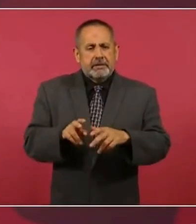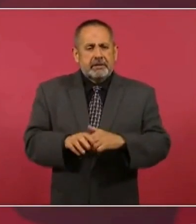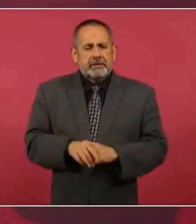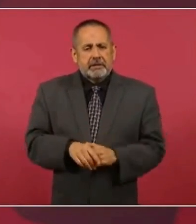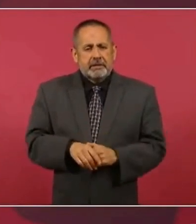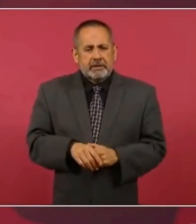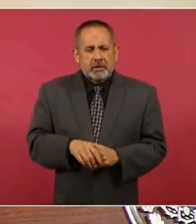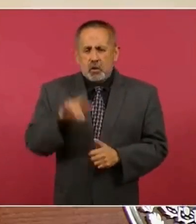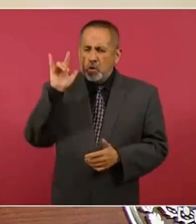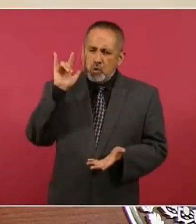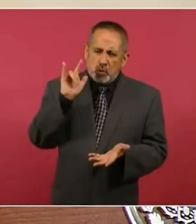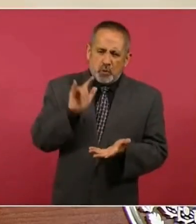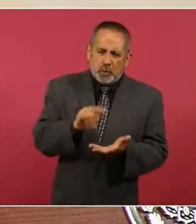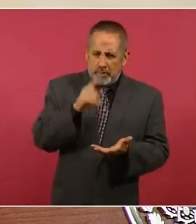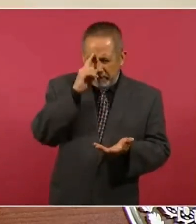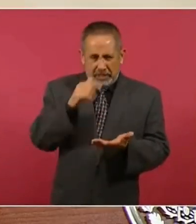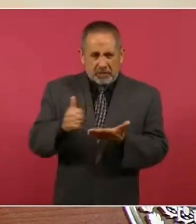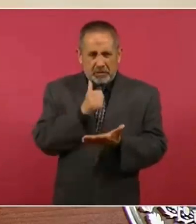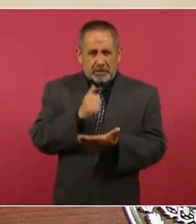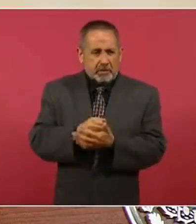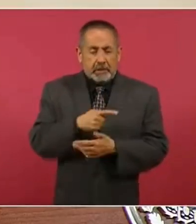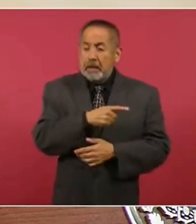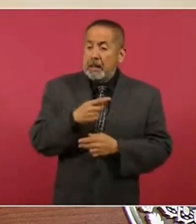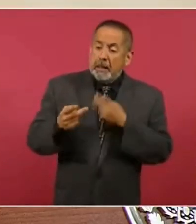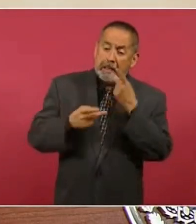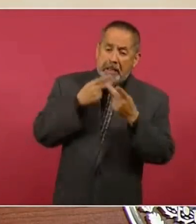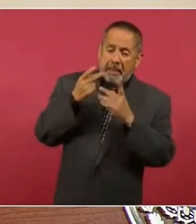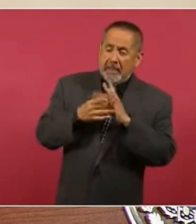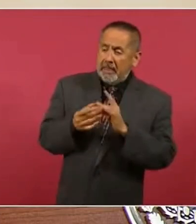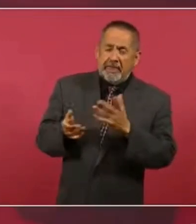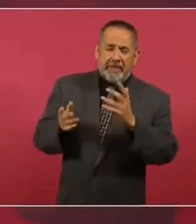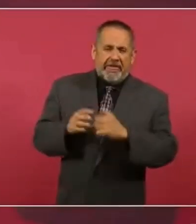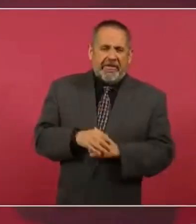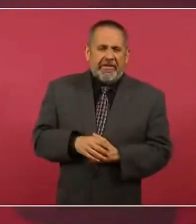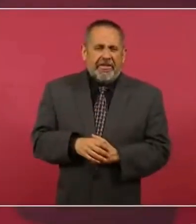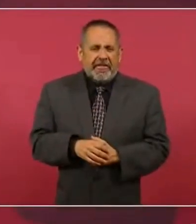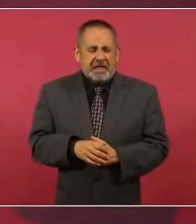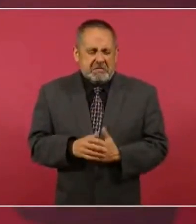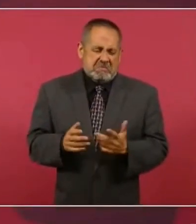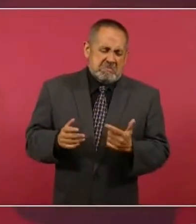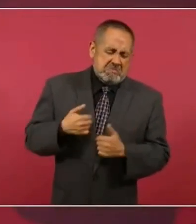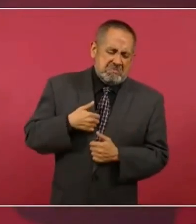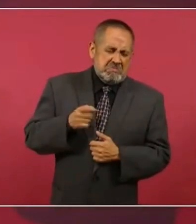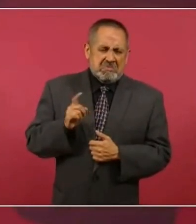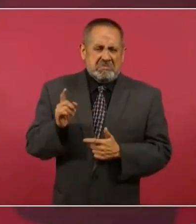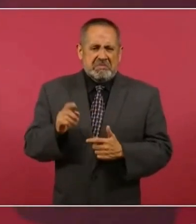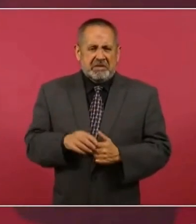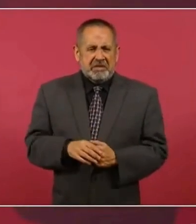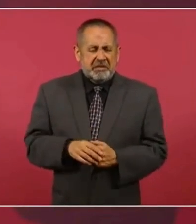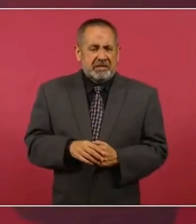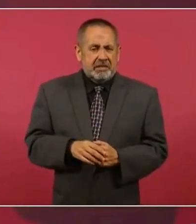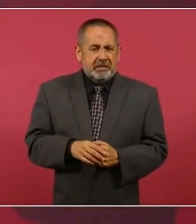ya estábamos aterrizando en la ciudad y empieza a decirme, ¿no? Pues yo,